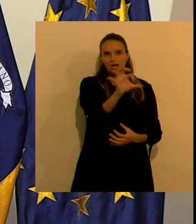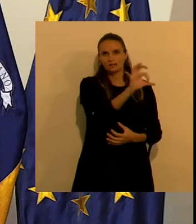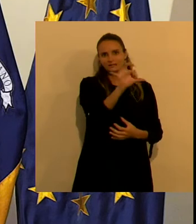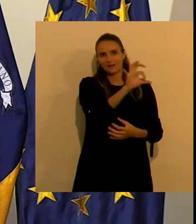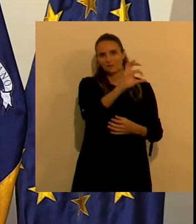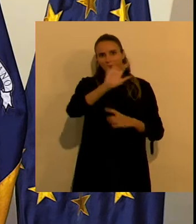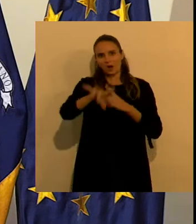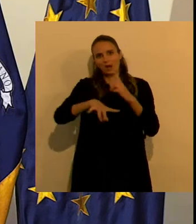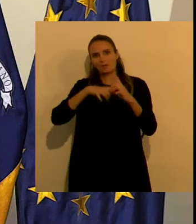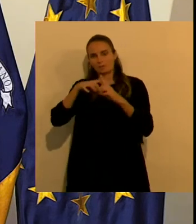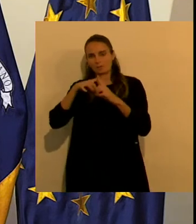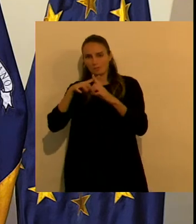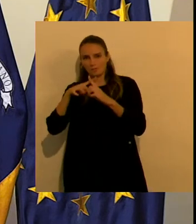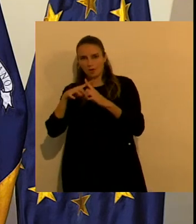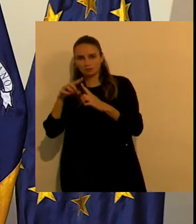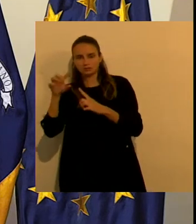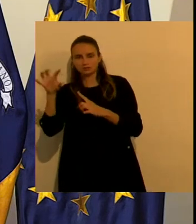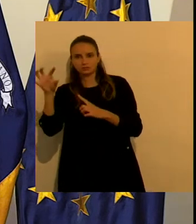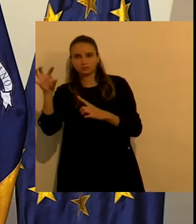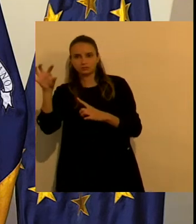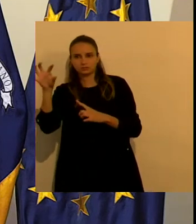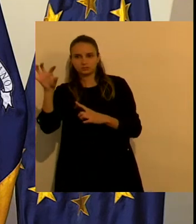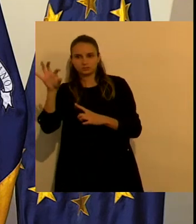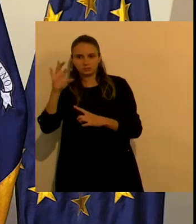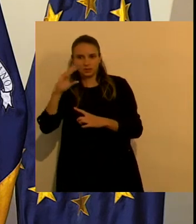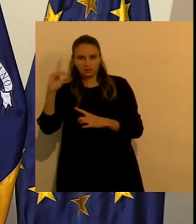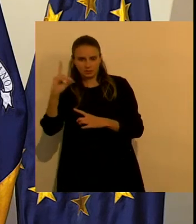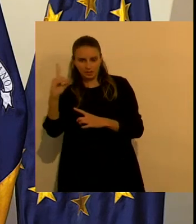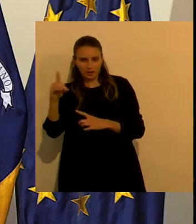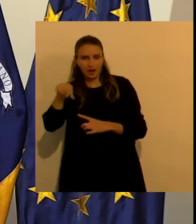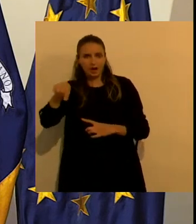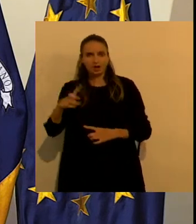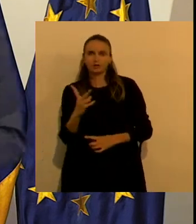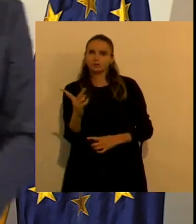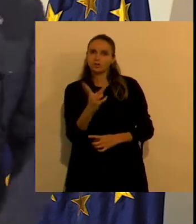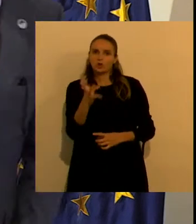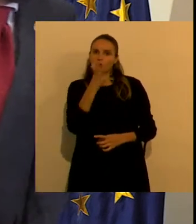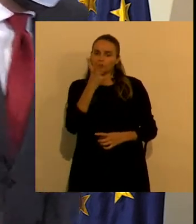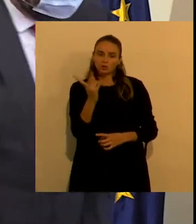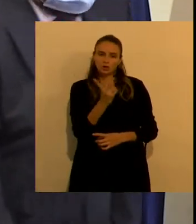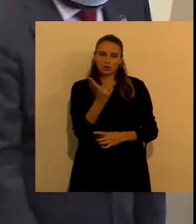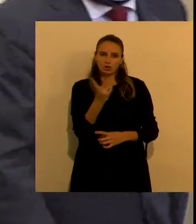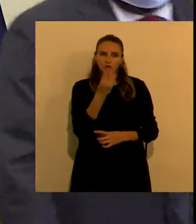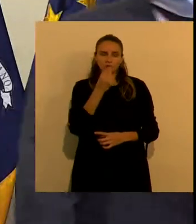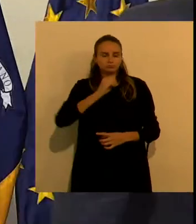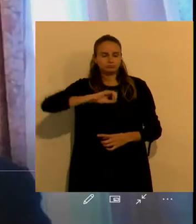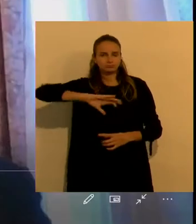porque son dos personas realmente entrañables. Gracias.